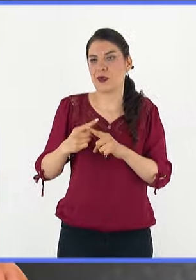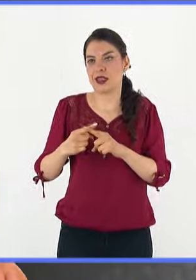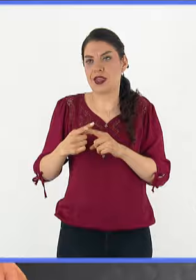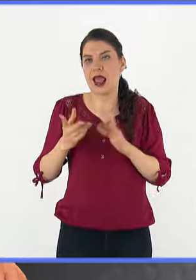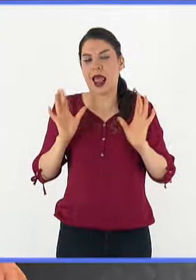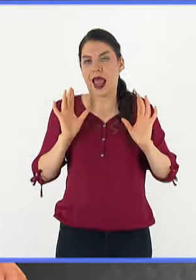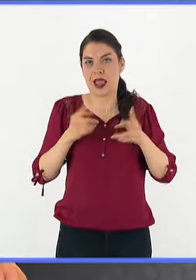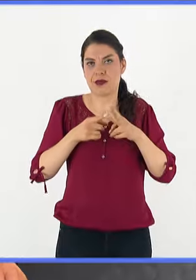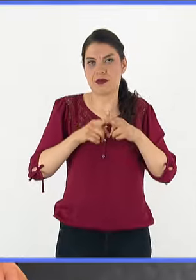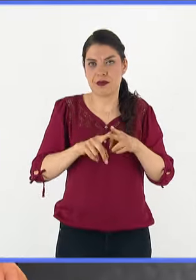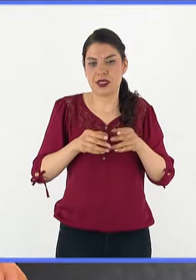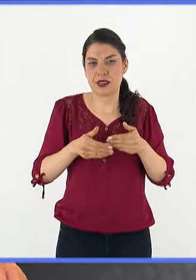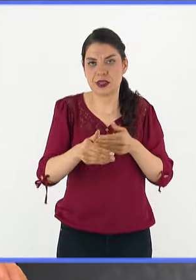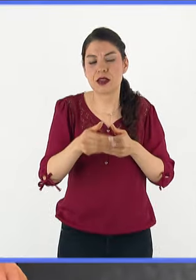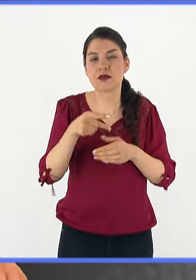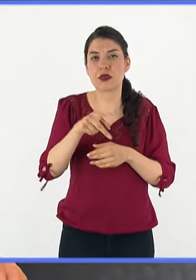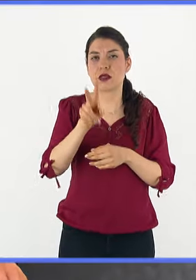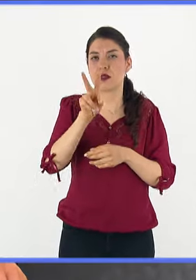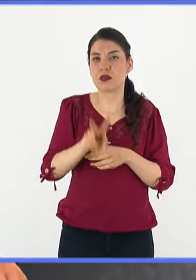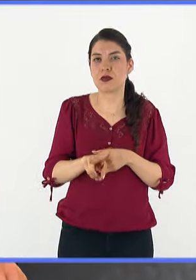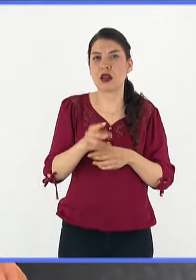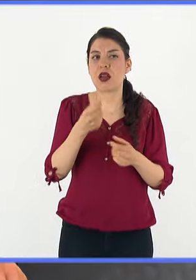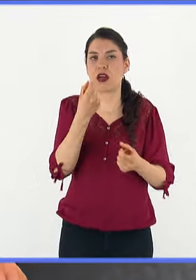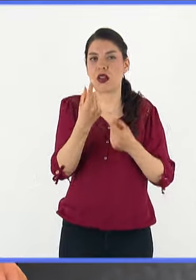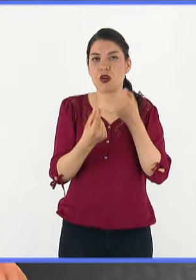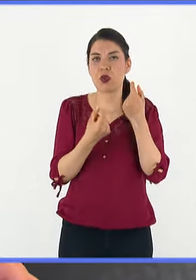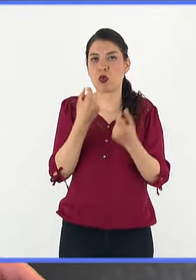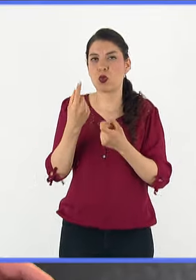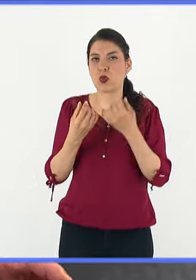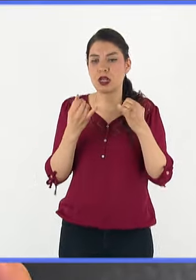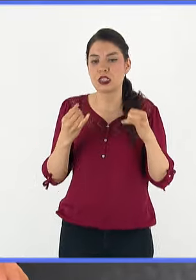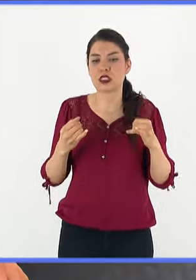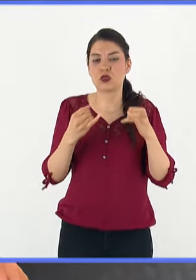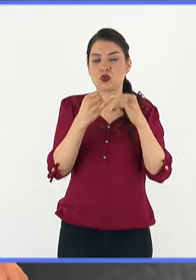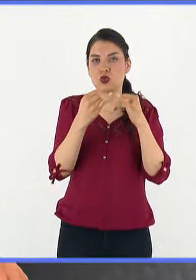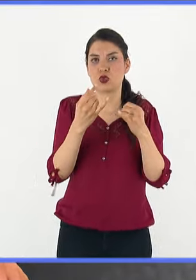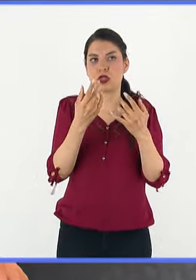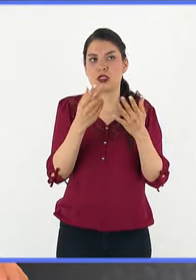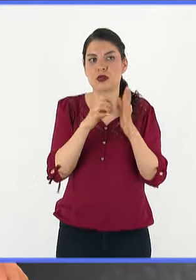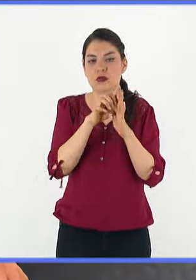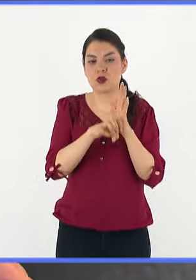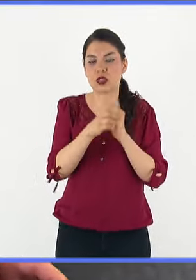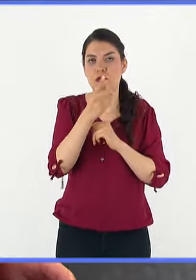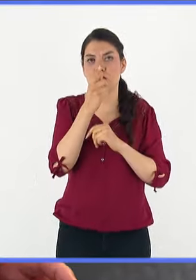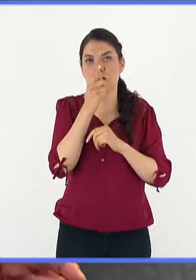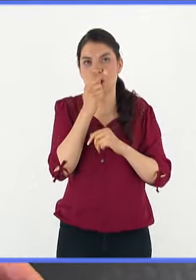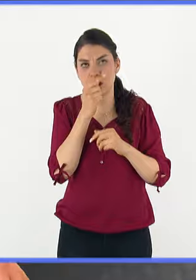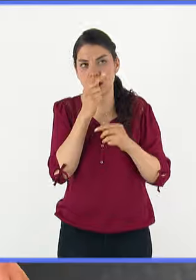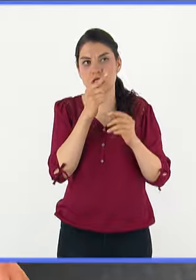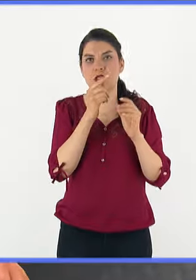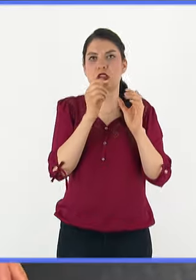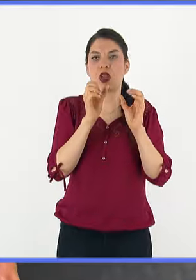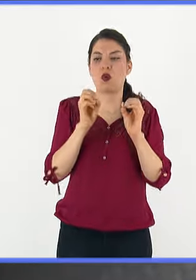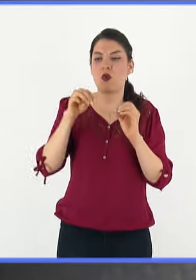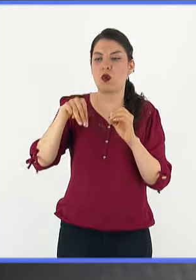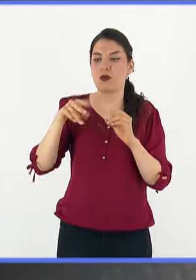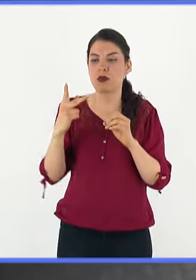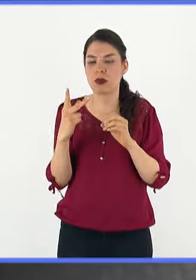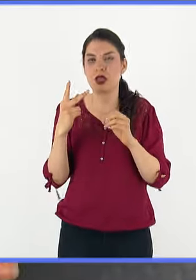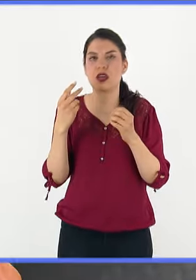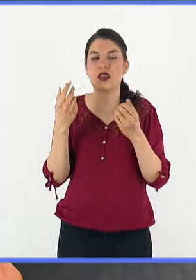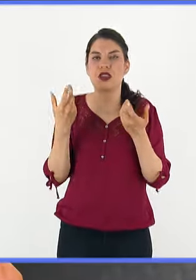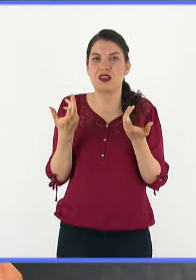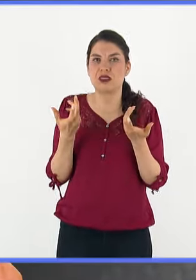que desafortunadamente las instituciones policiacas y de impartición de justicia y el Ministerio Público pues